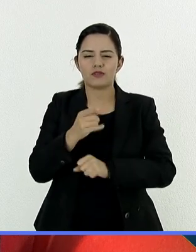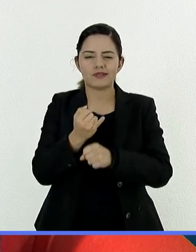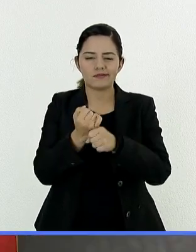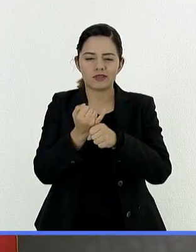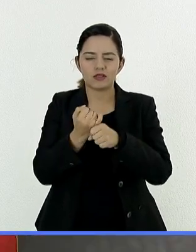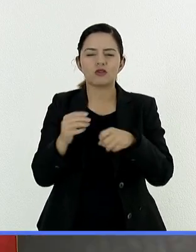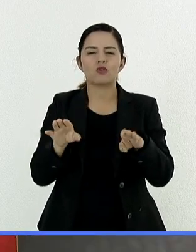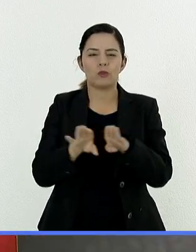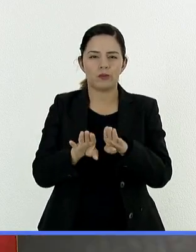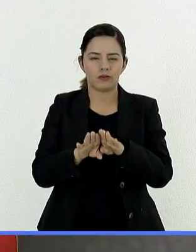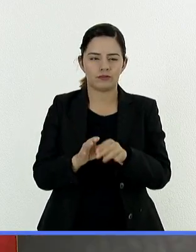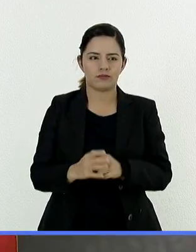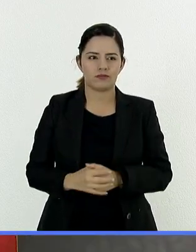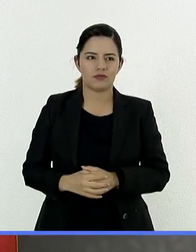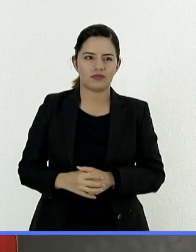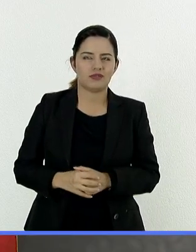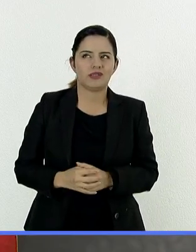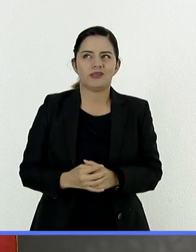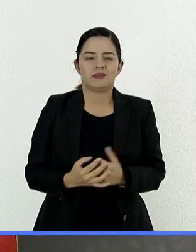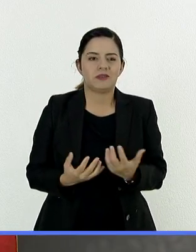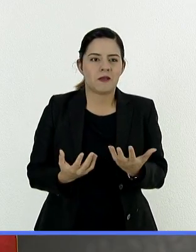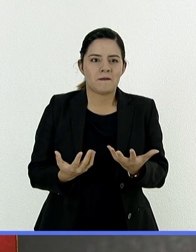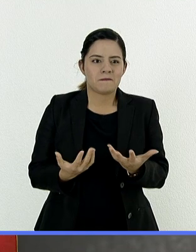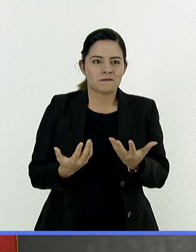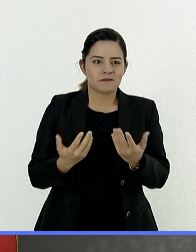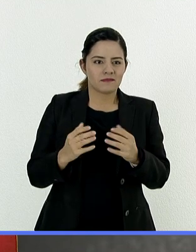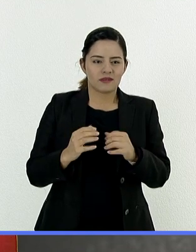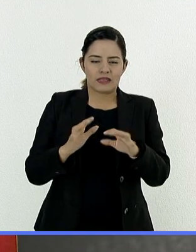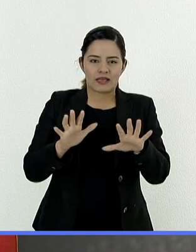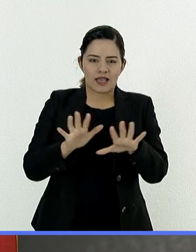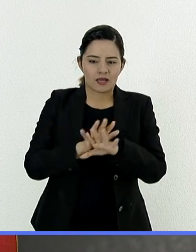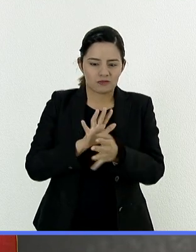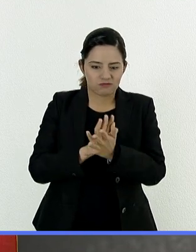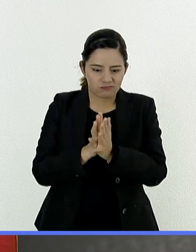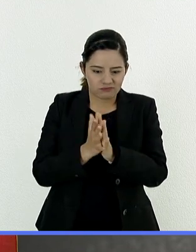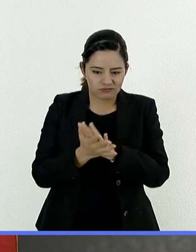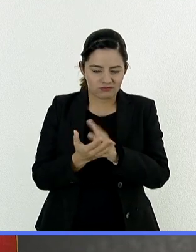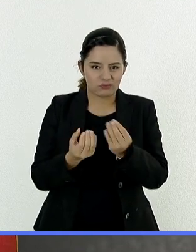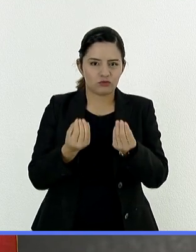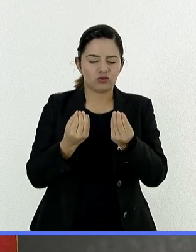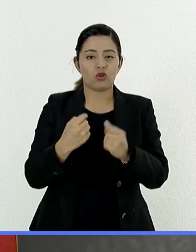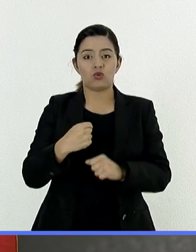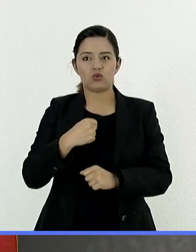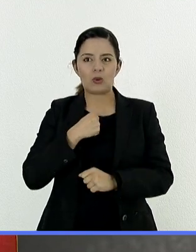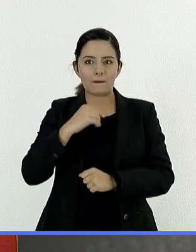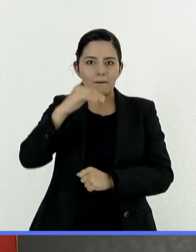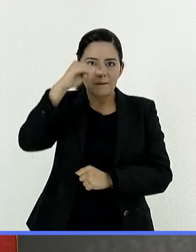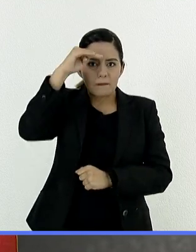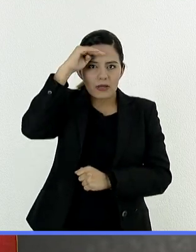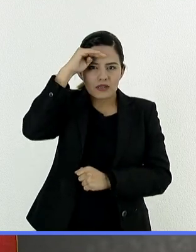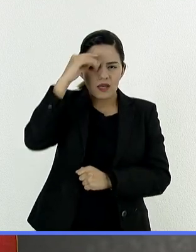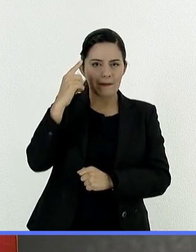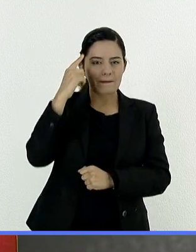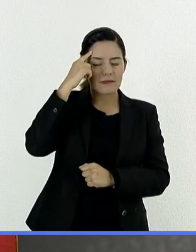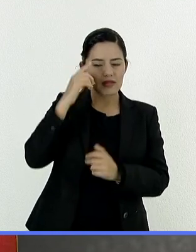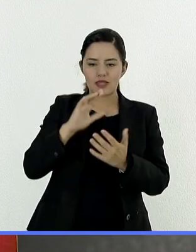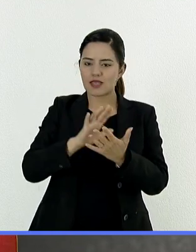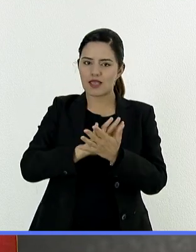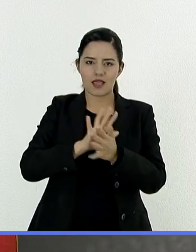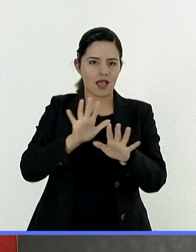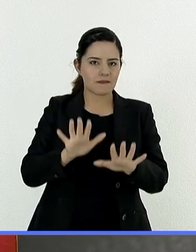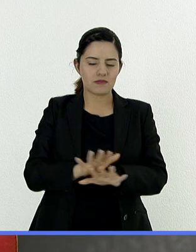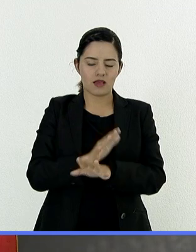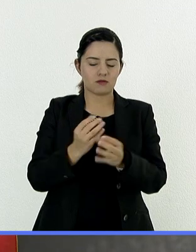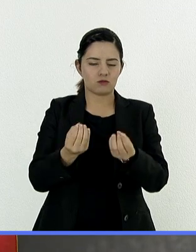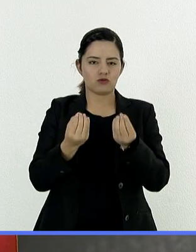camino se ha transformado el objeto de estudio increíblemente yo he cambiado muchos de mis conceptos yo todavía manejaba